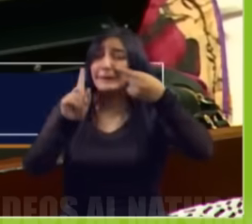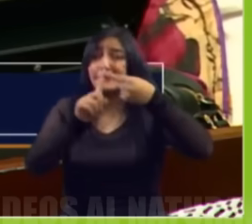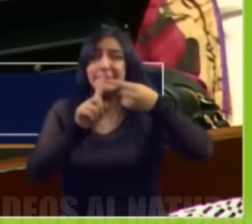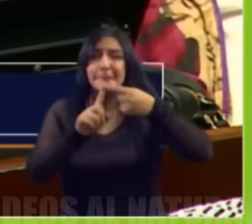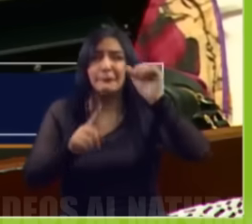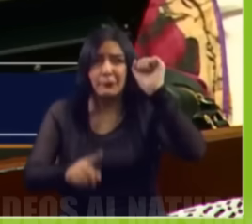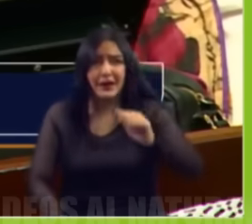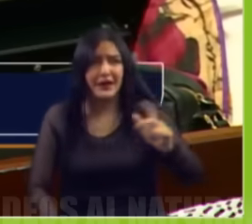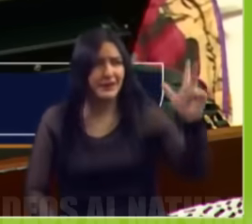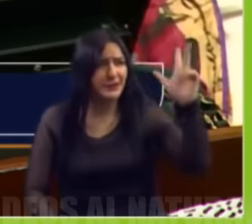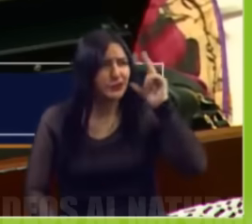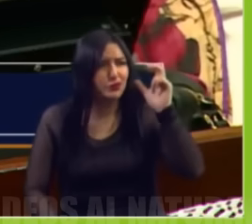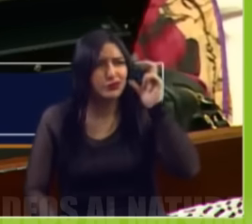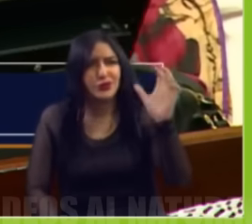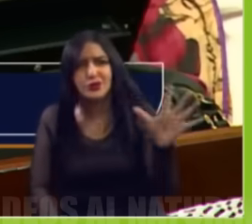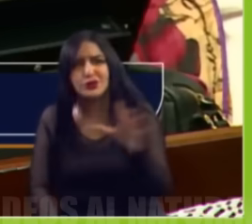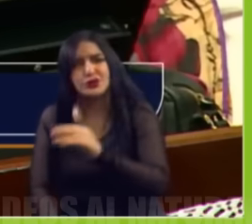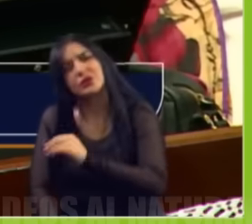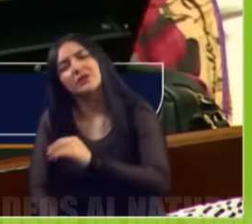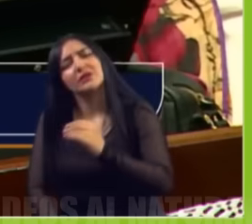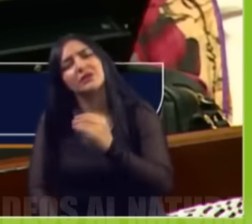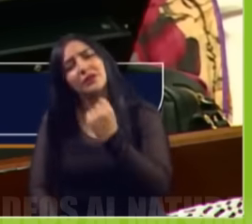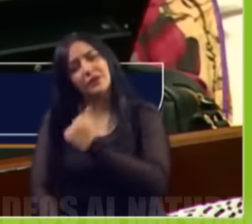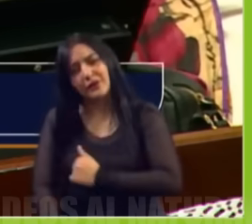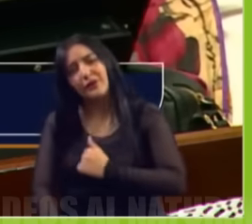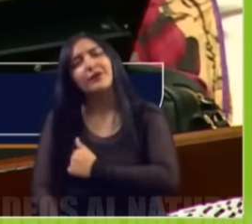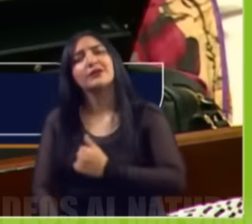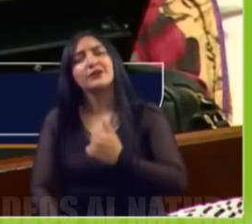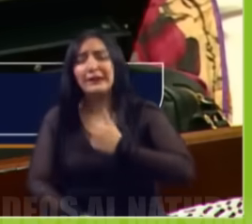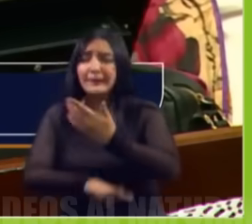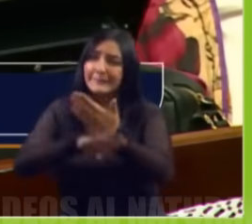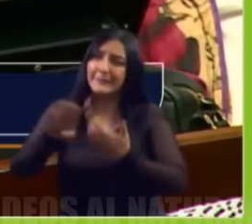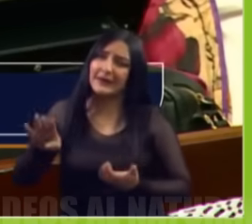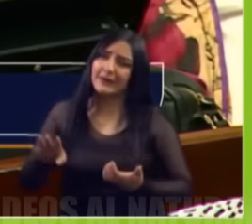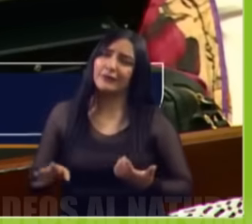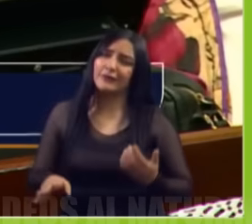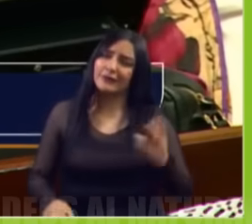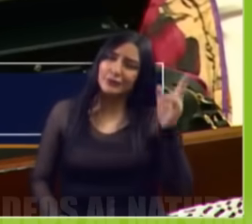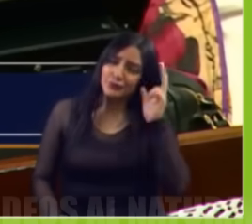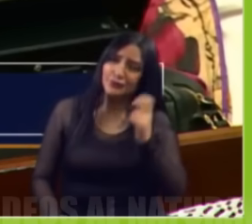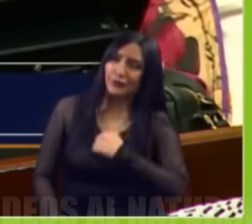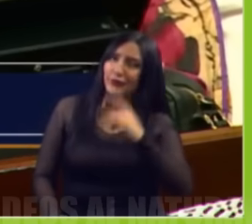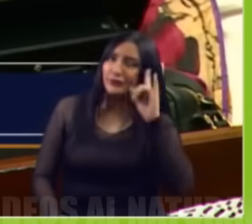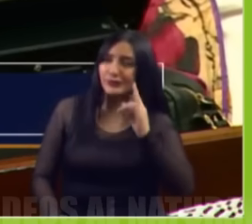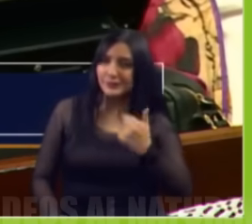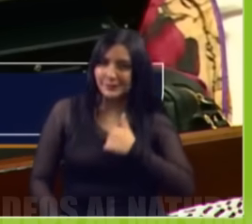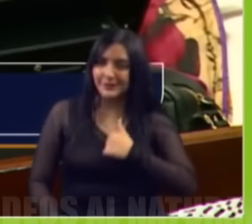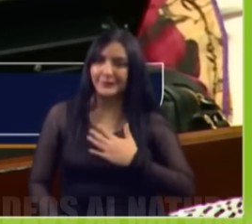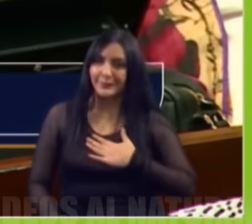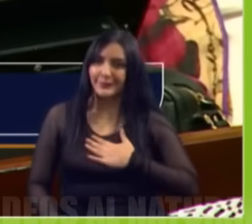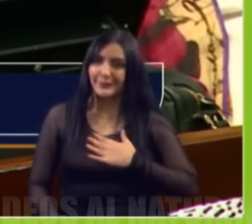podernos escuchar. Así que yo le pido que me escuche si no es demasiado pedir.